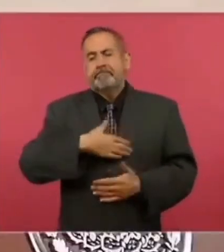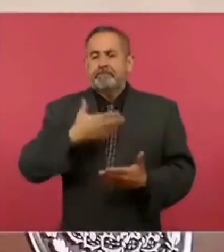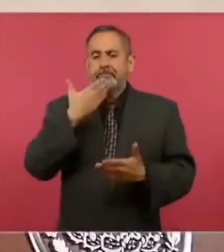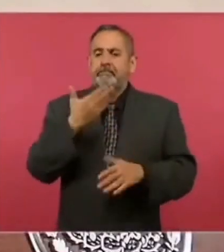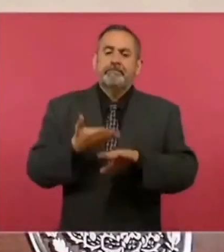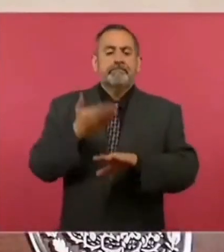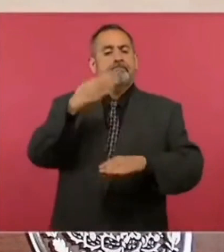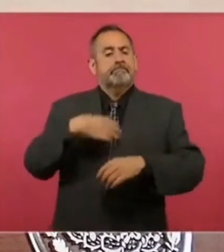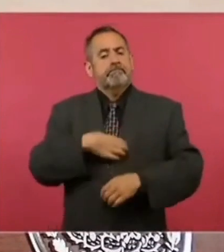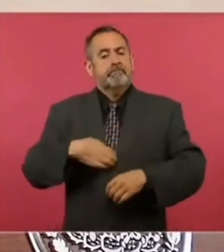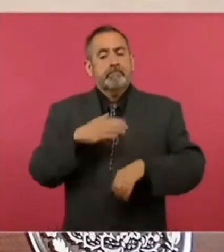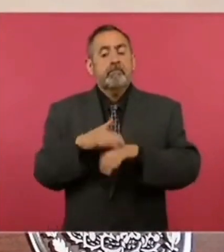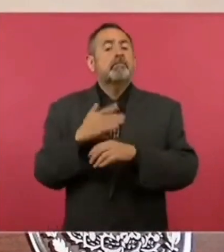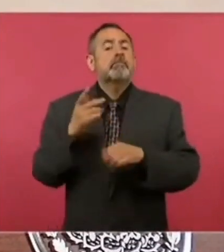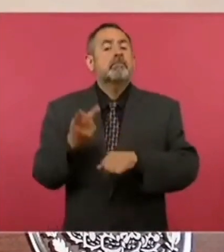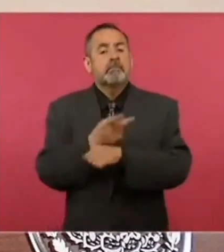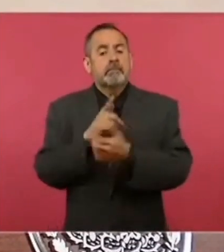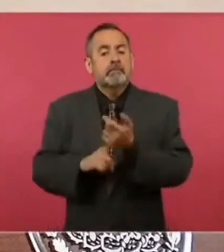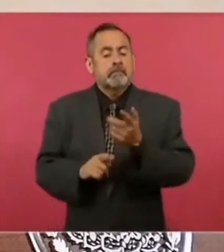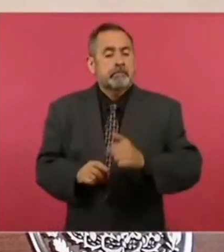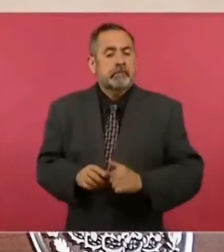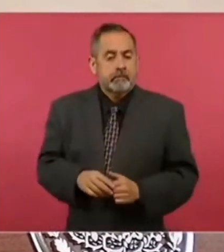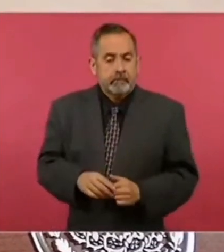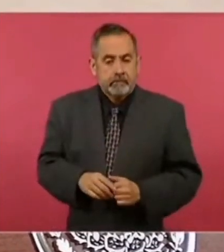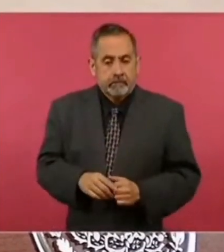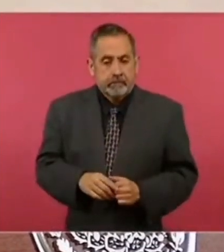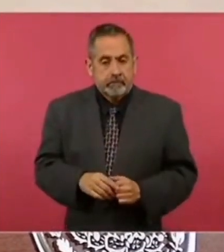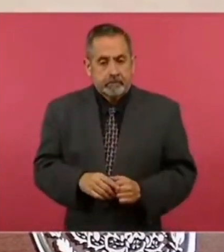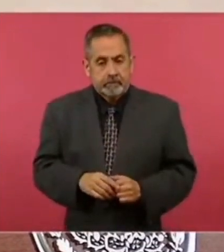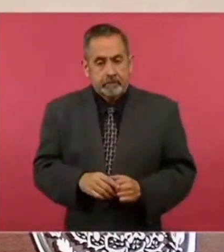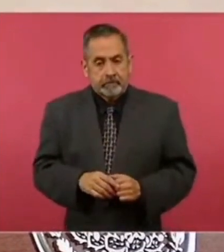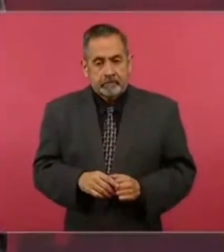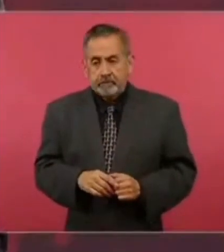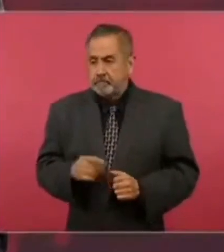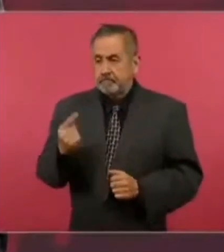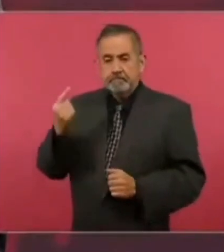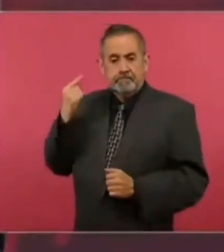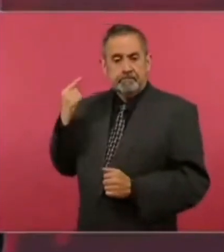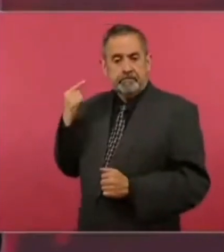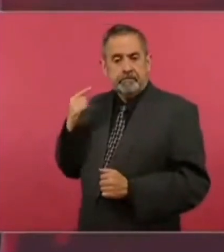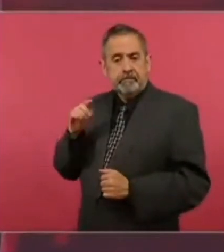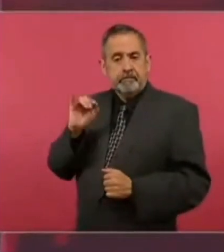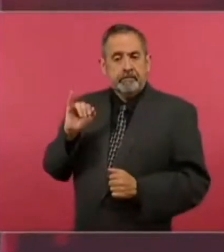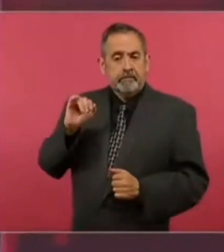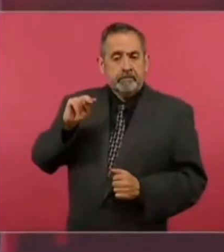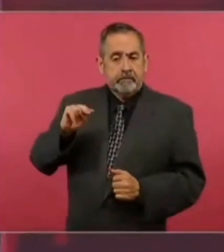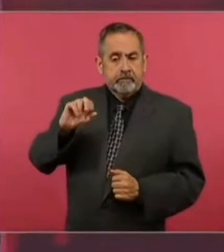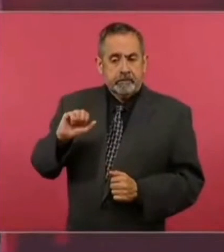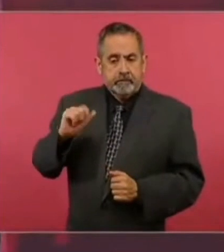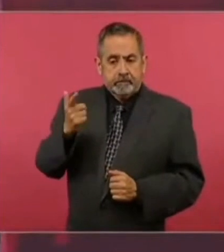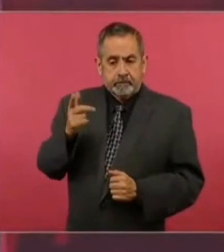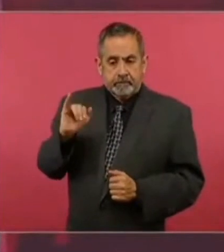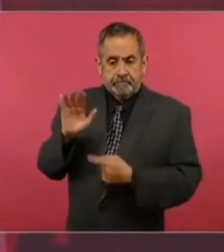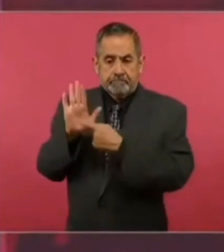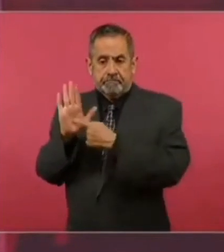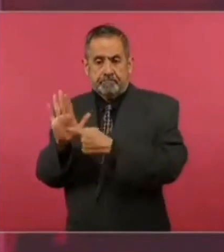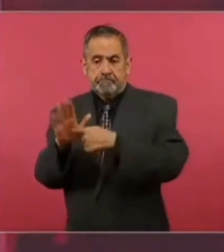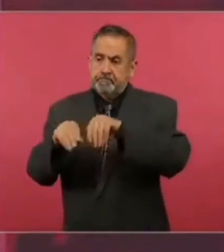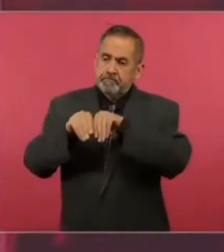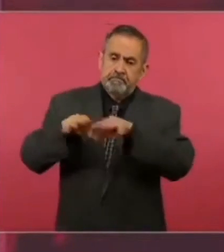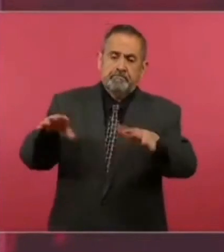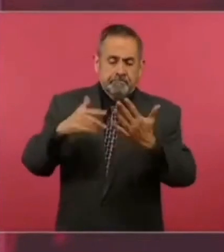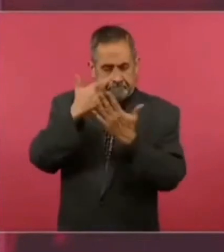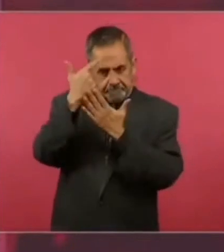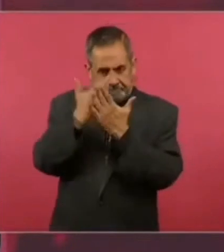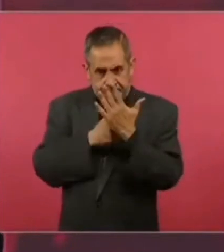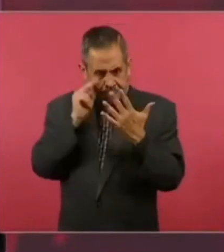contento por los resultados que dio a conocer el INEGI No